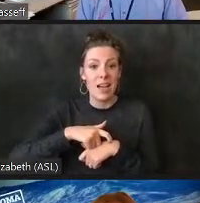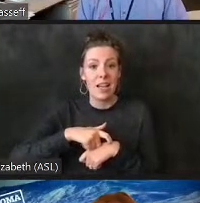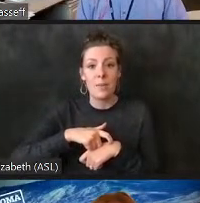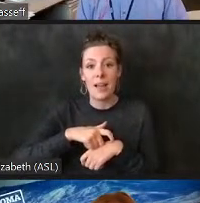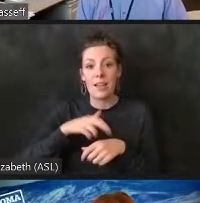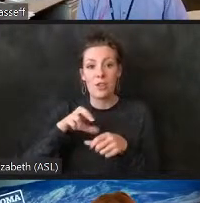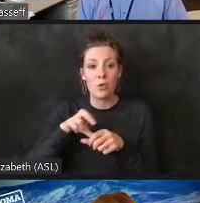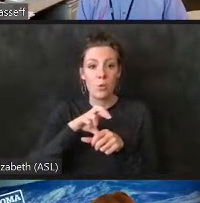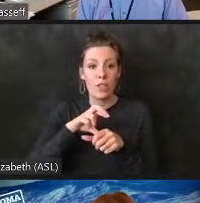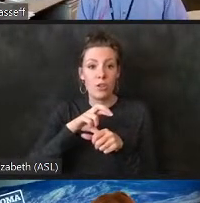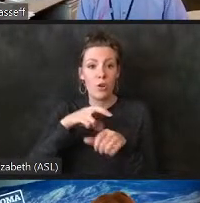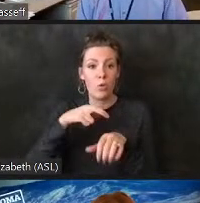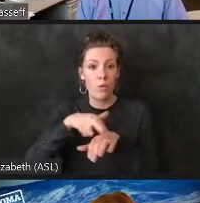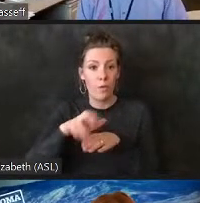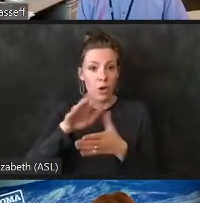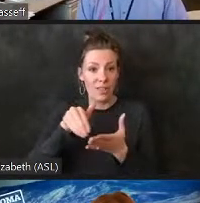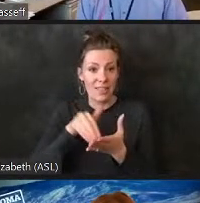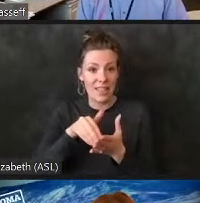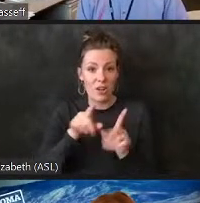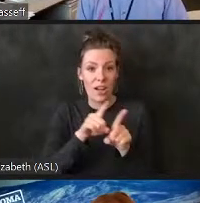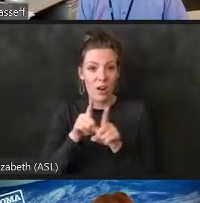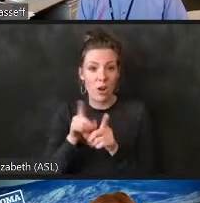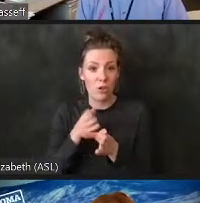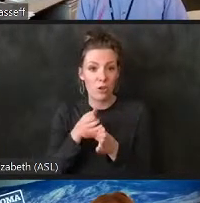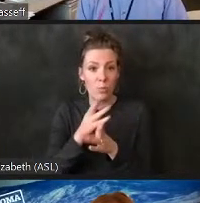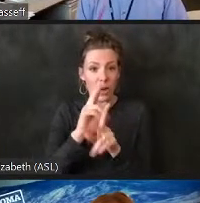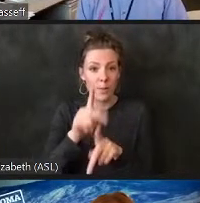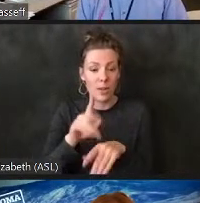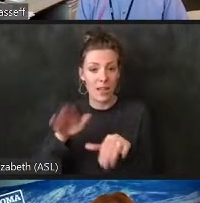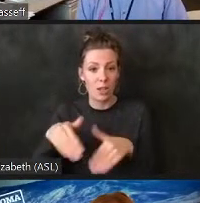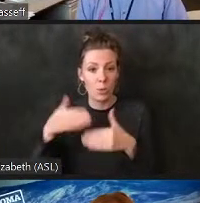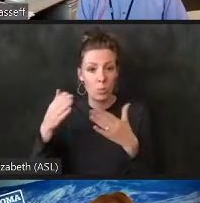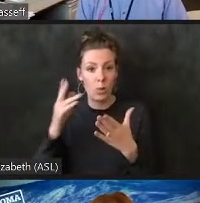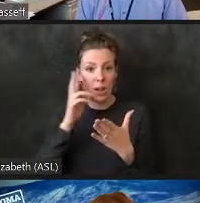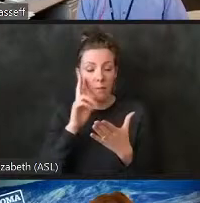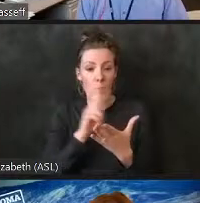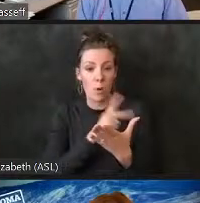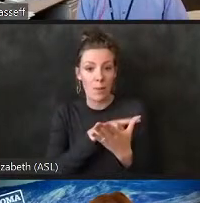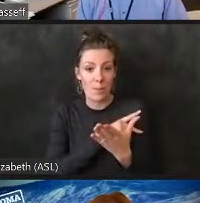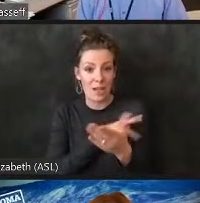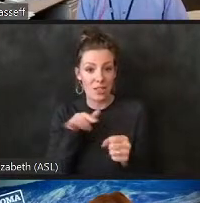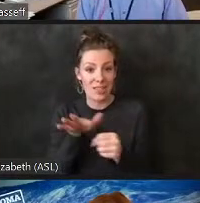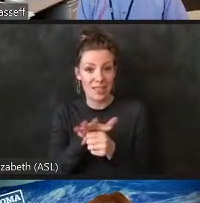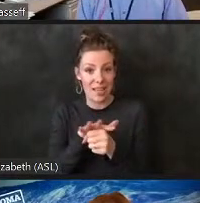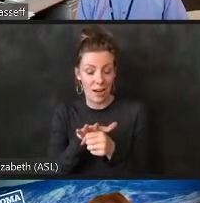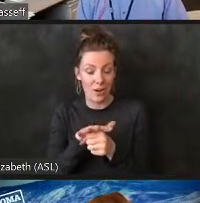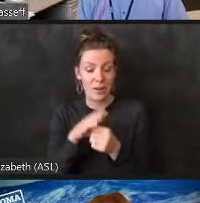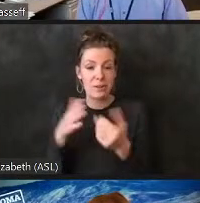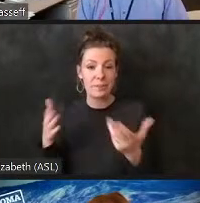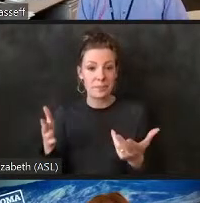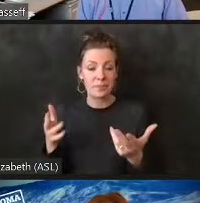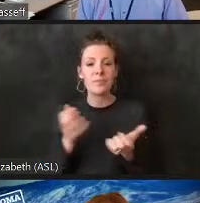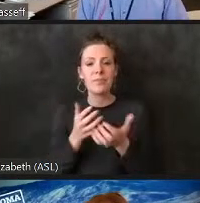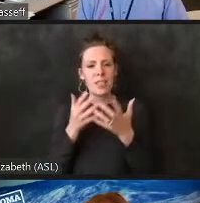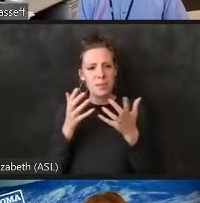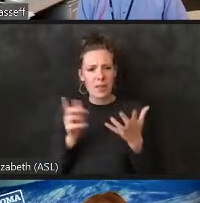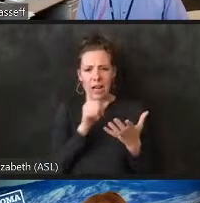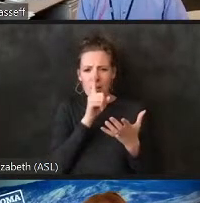pandemia para los demás otros tipos de cuidados que hay necesario y el cuidado primario que proveemos a todo el